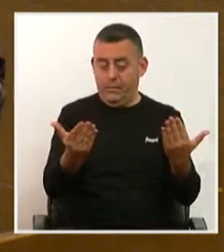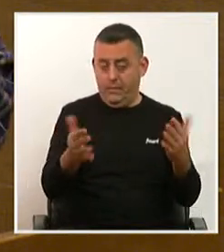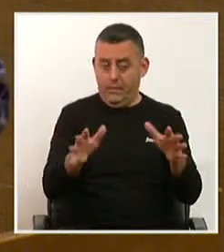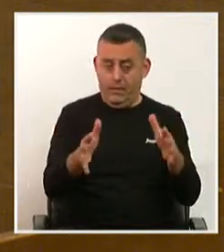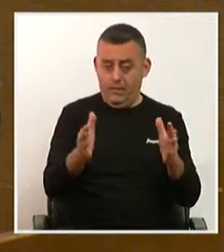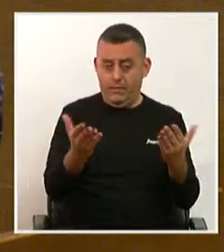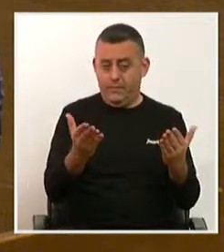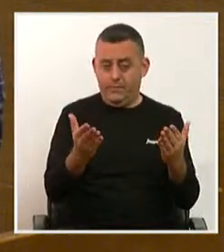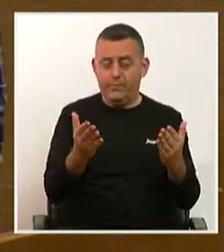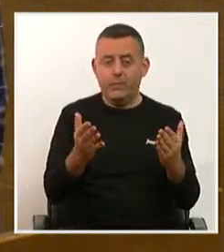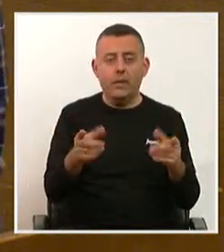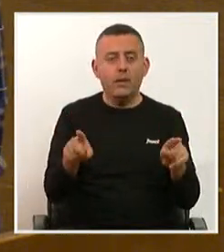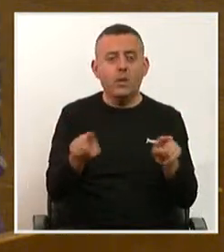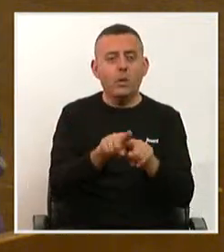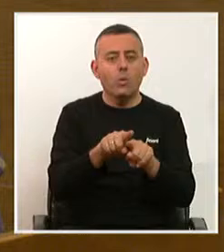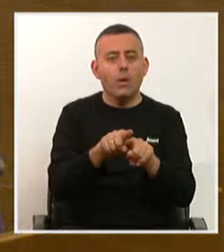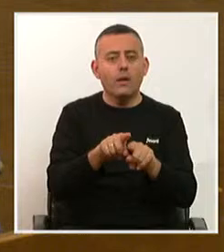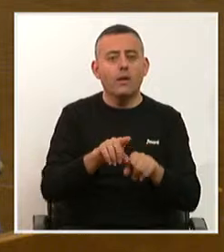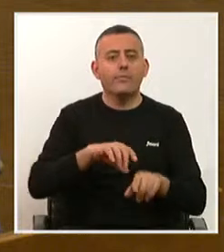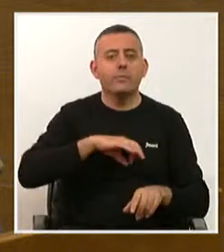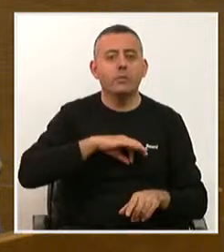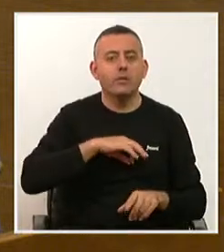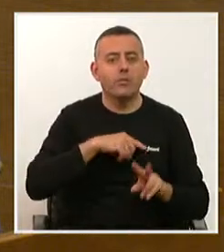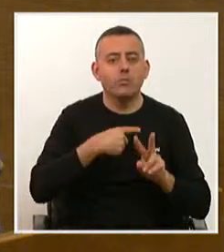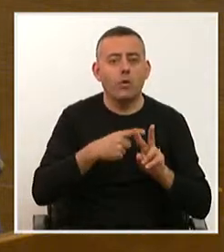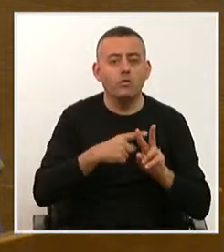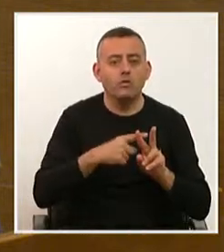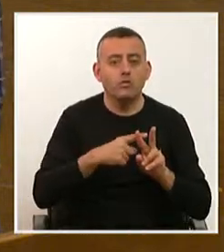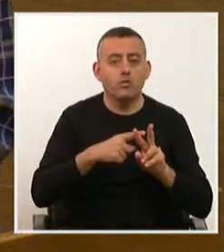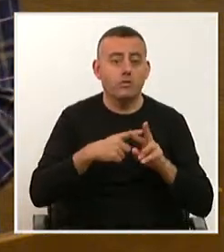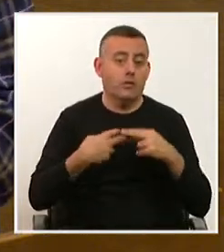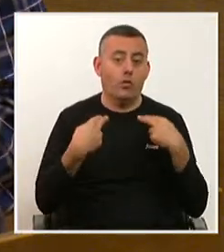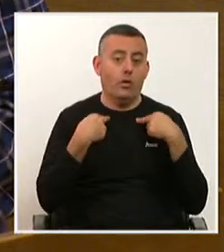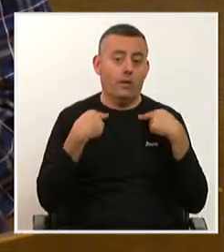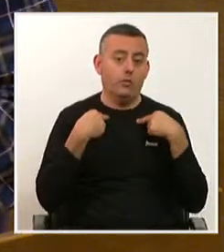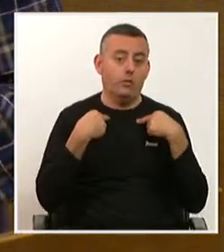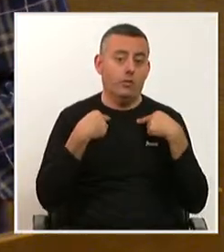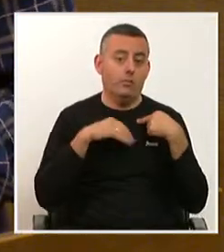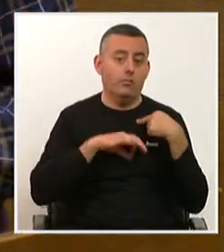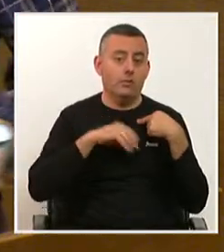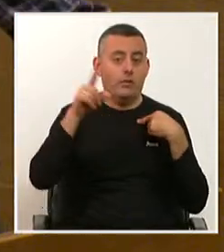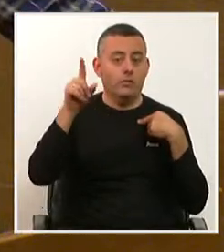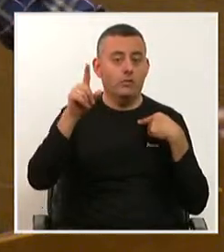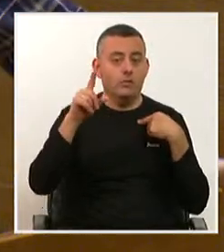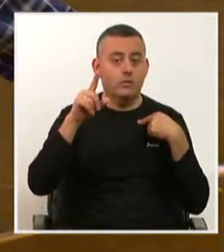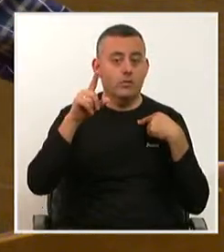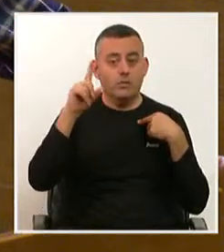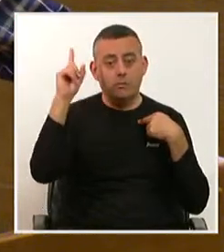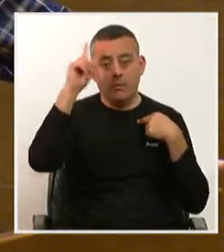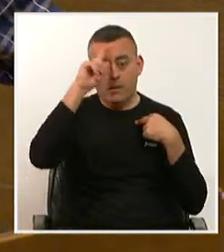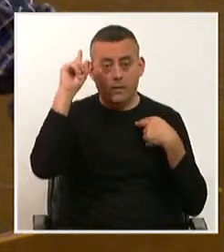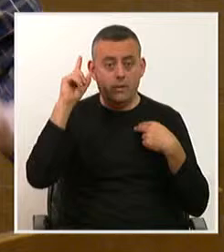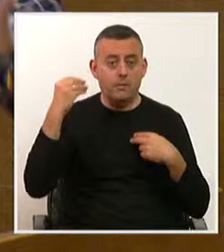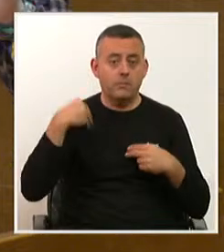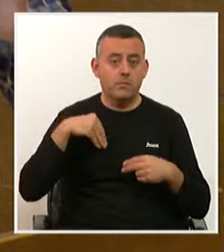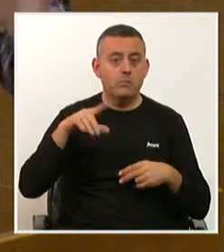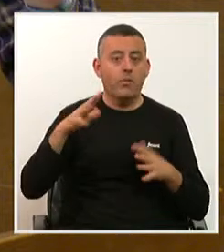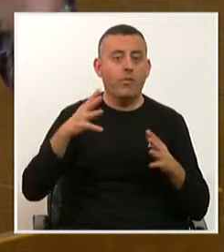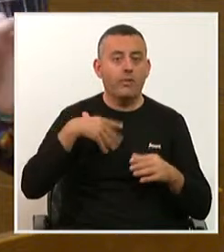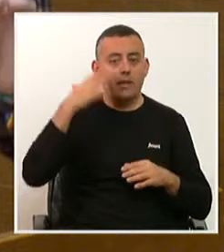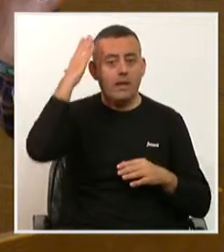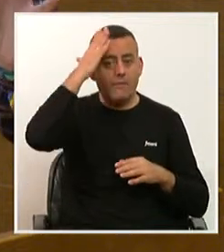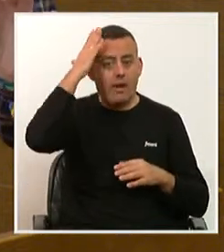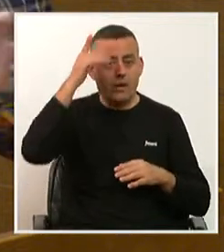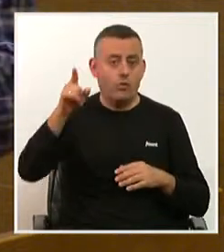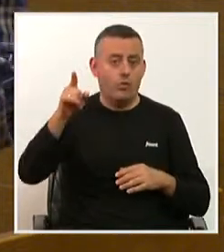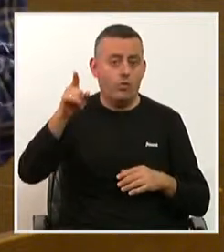ig que vaar elut de vo congr en concret elut perra Ricardo